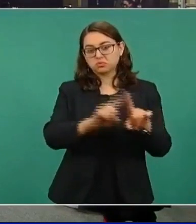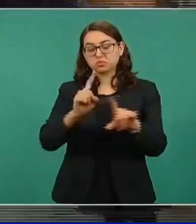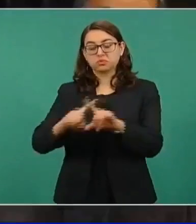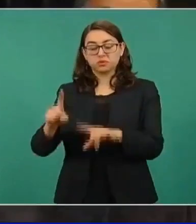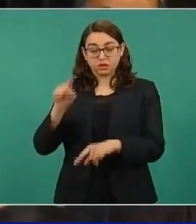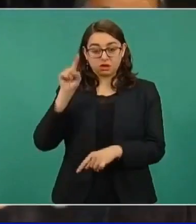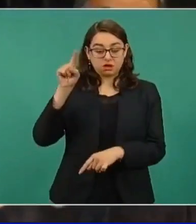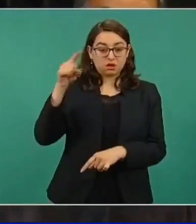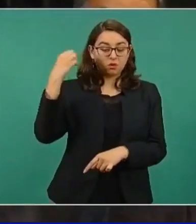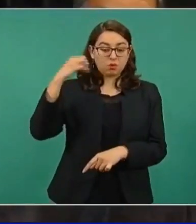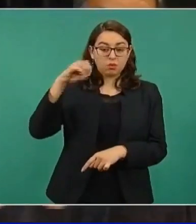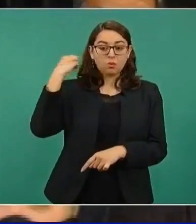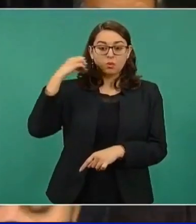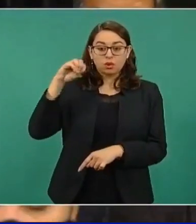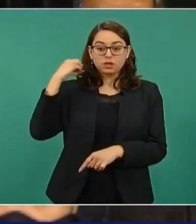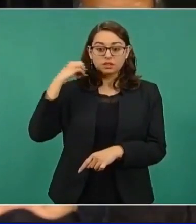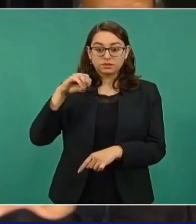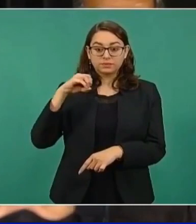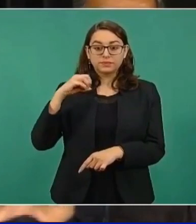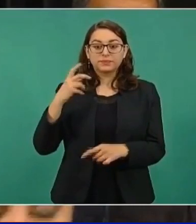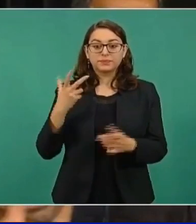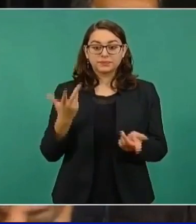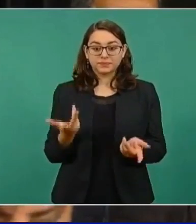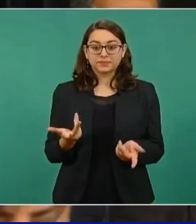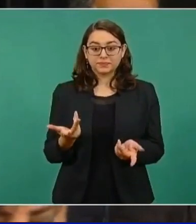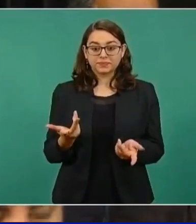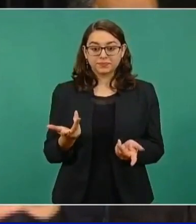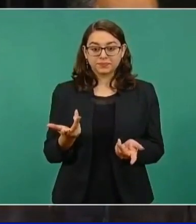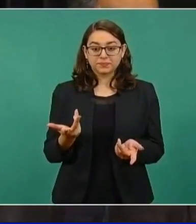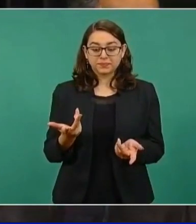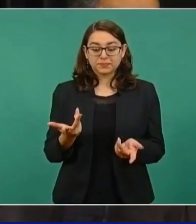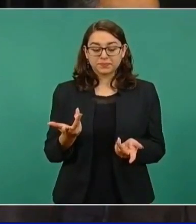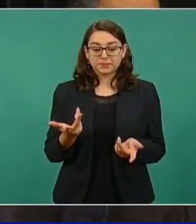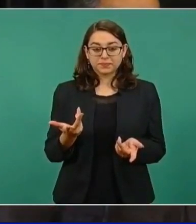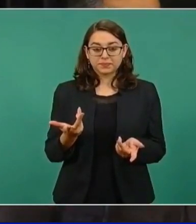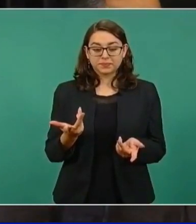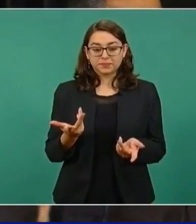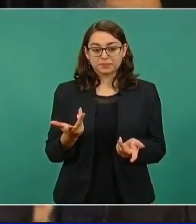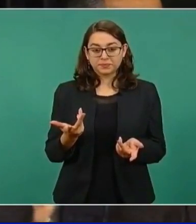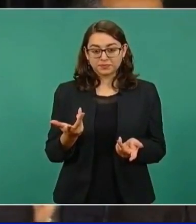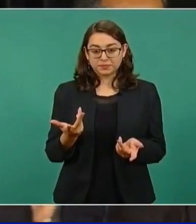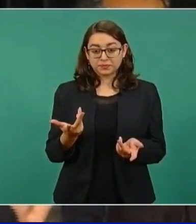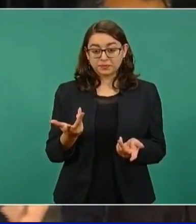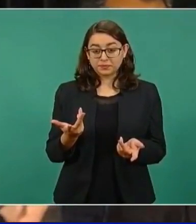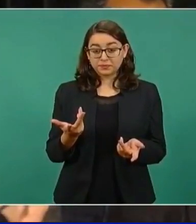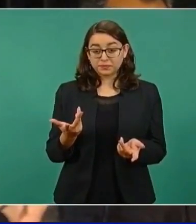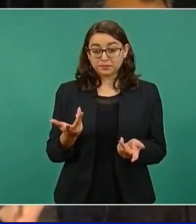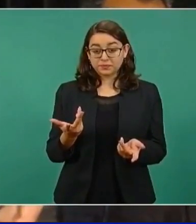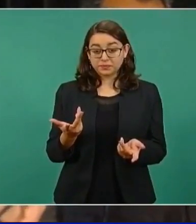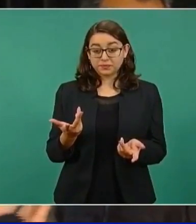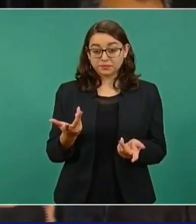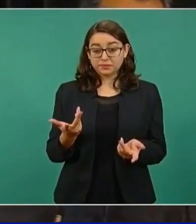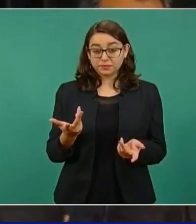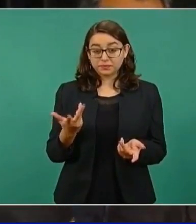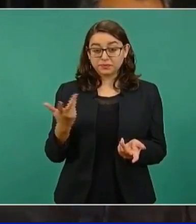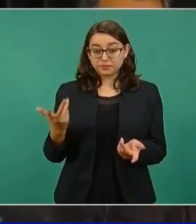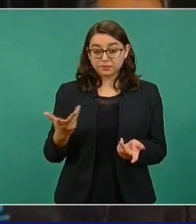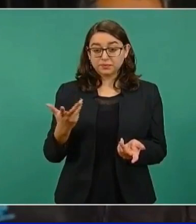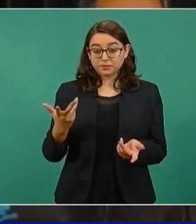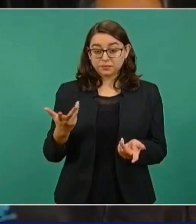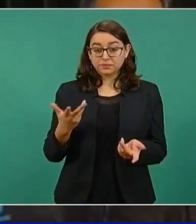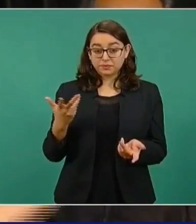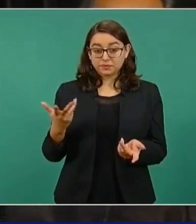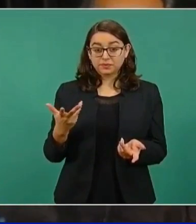que inclusive generaron con la construcción